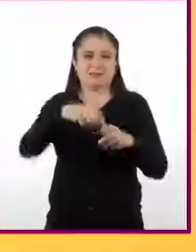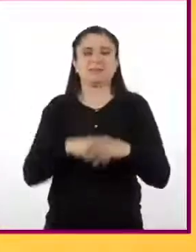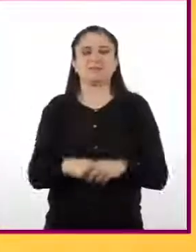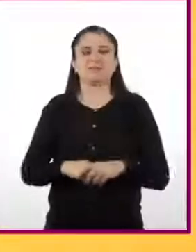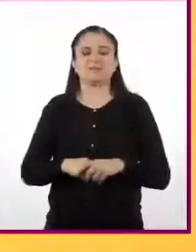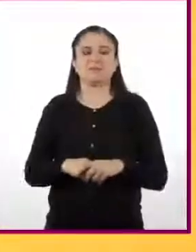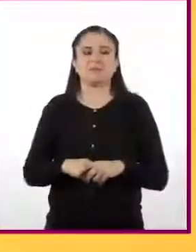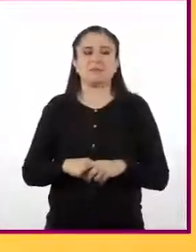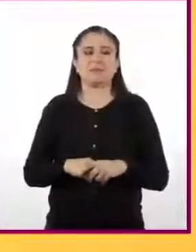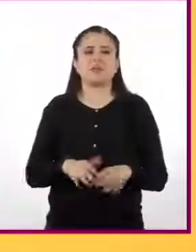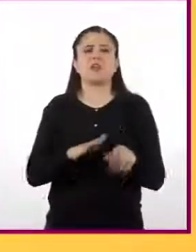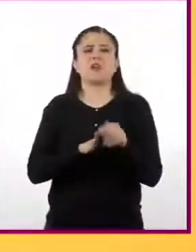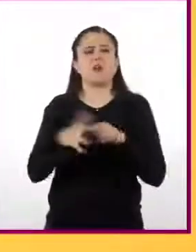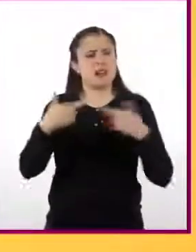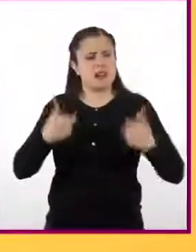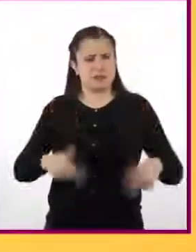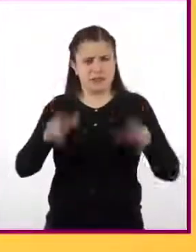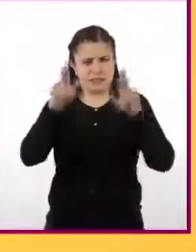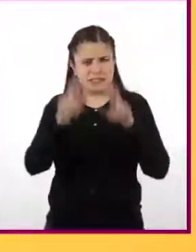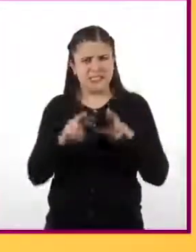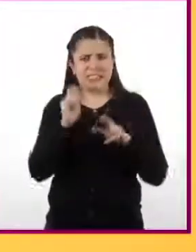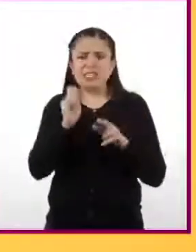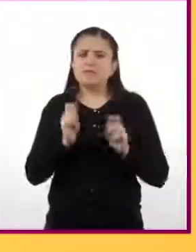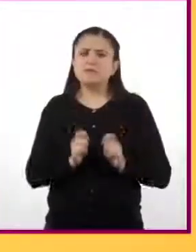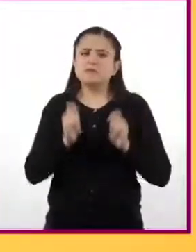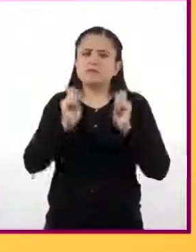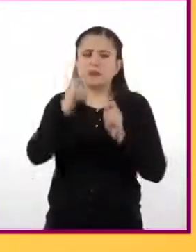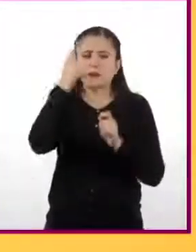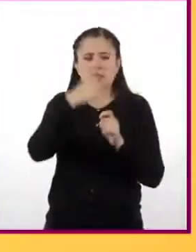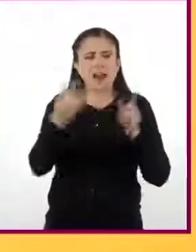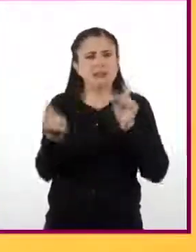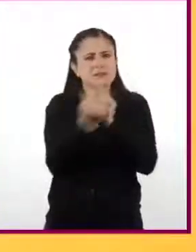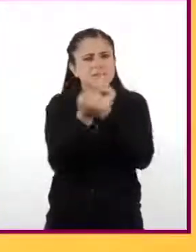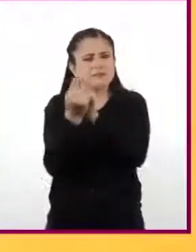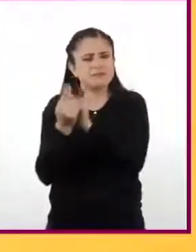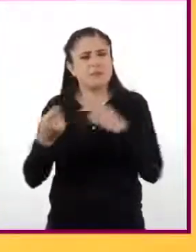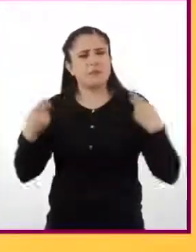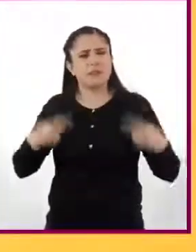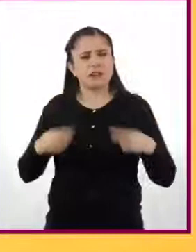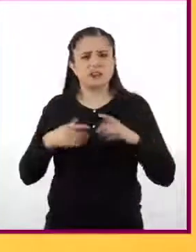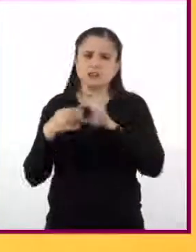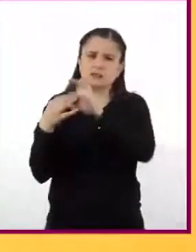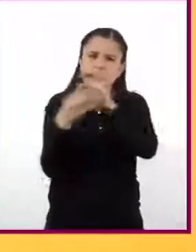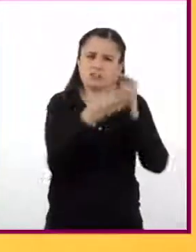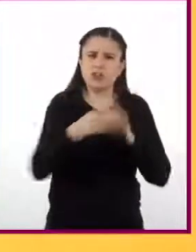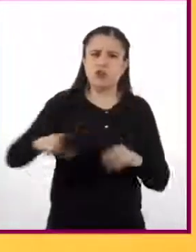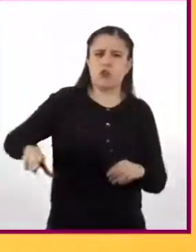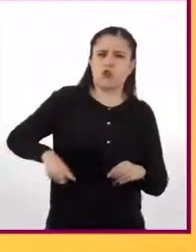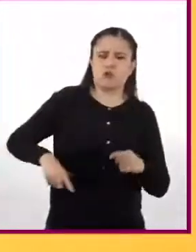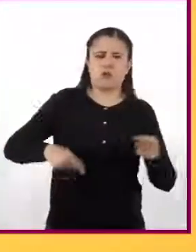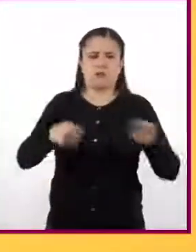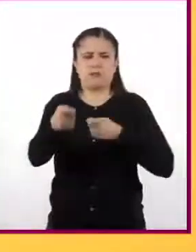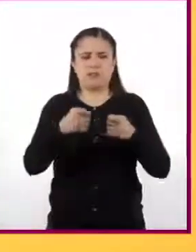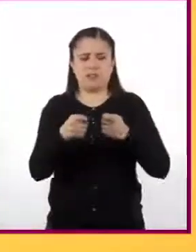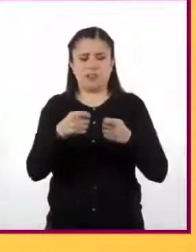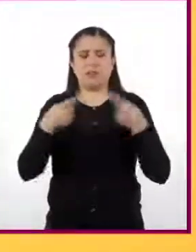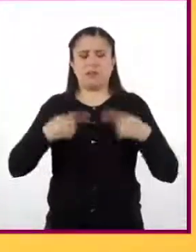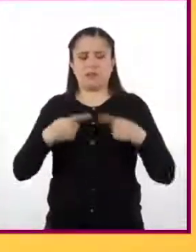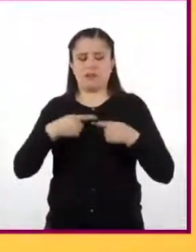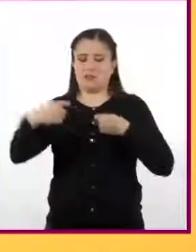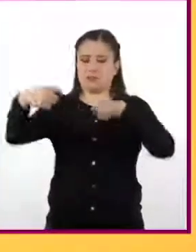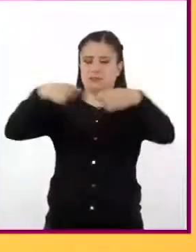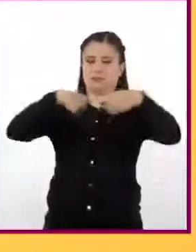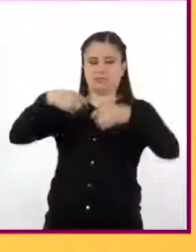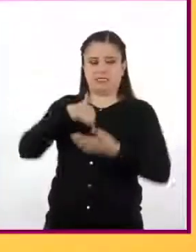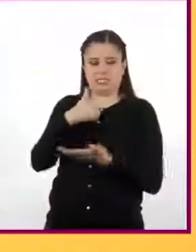El mecanismo de representación contribuye a establecer vínculos entre las personas que gobiernan y las personas gobernadas para